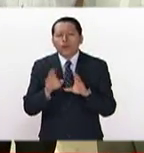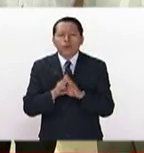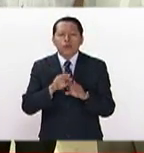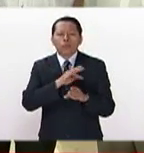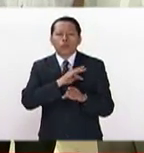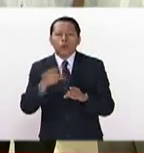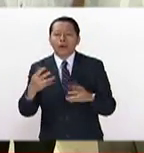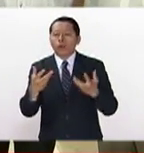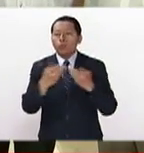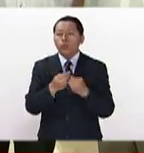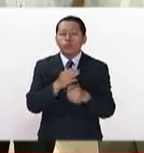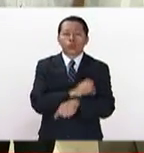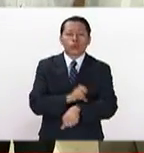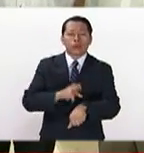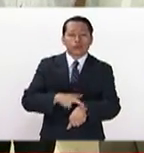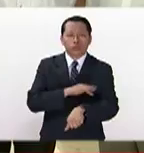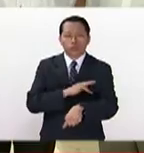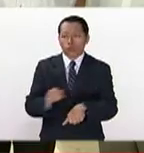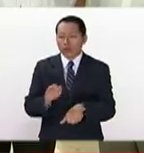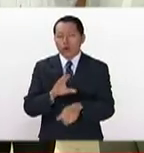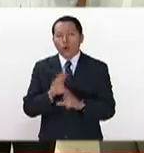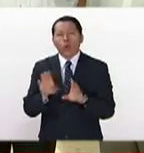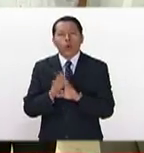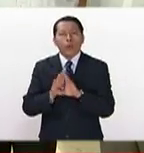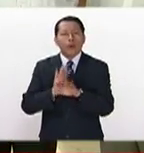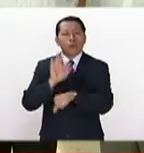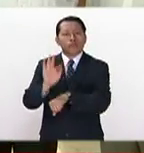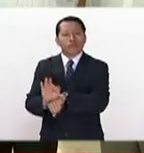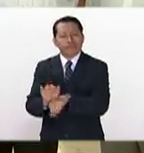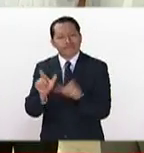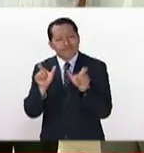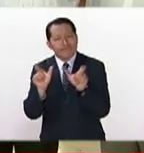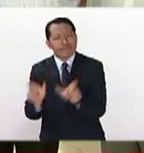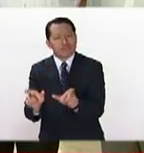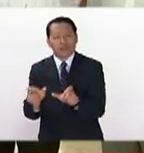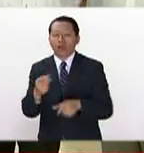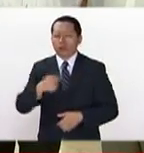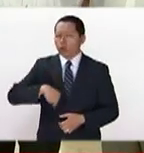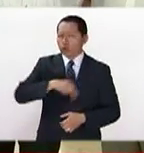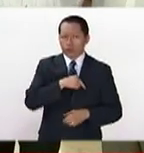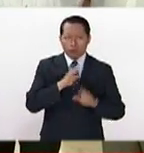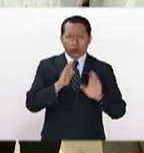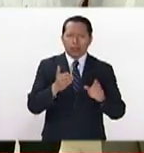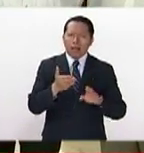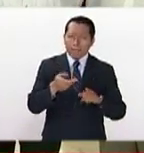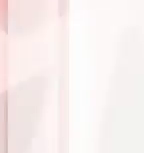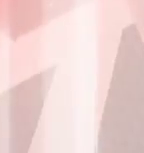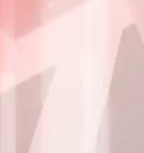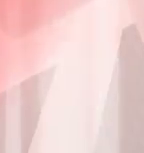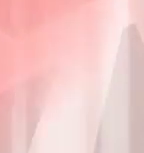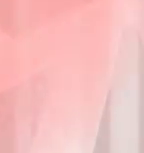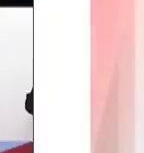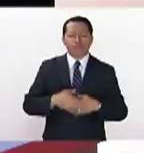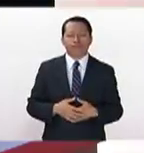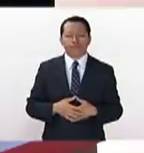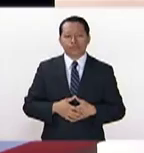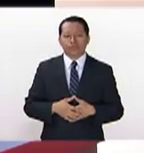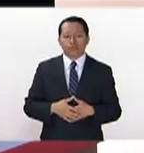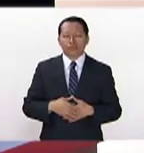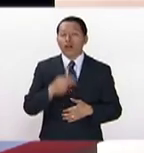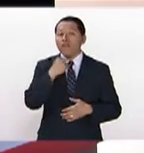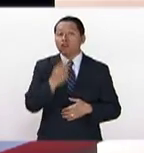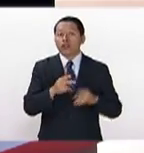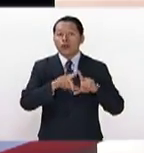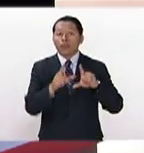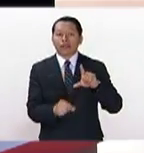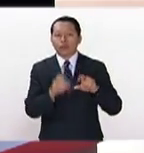nos coordináramos para darle la seguridad que requiera. Nosotros estamos preparados para ello. El vocero de